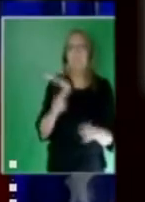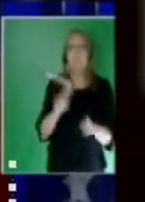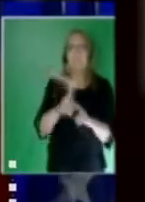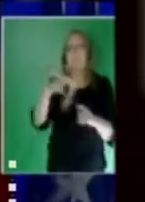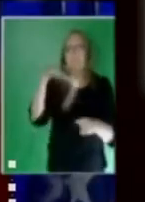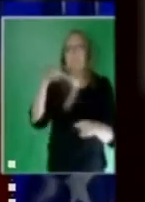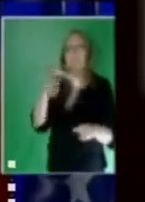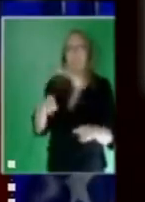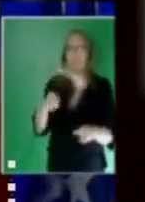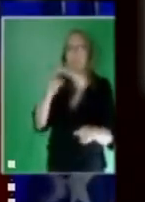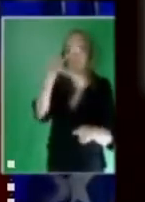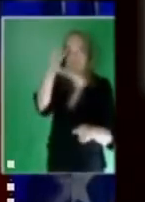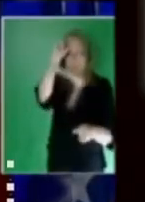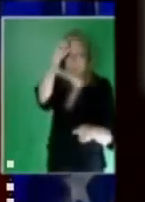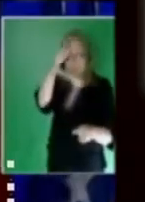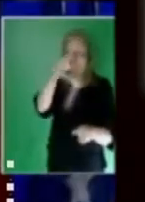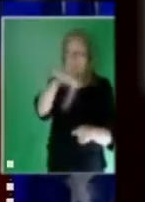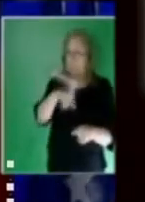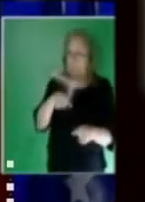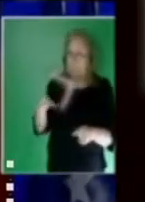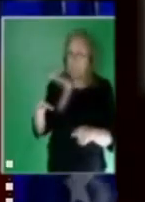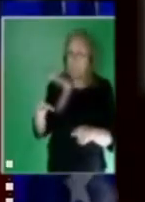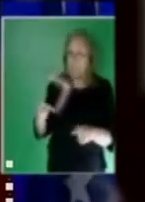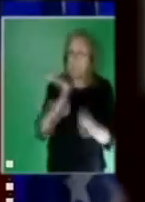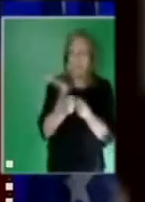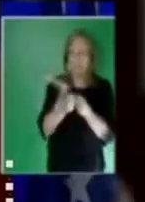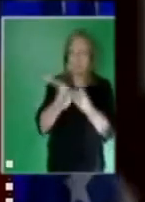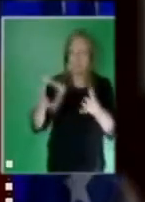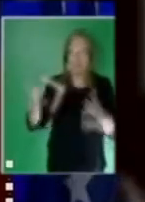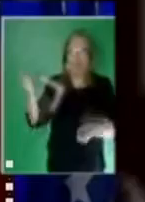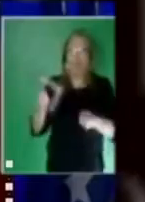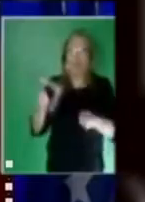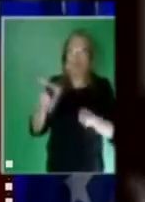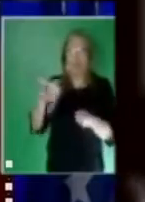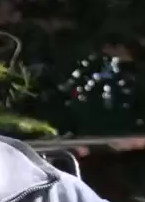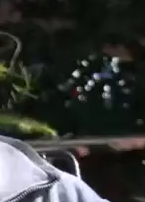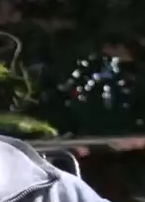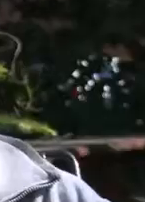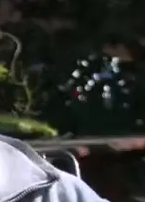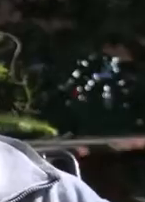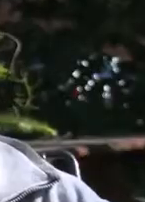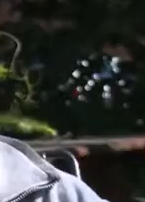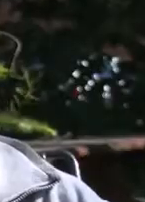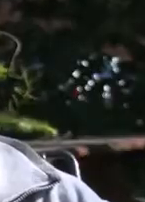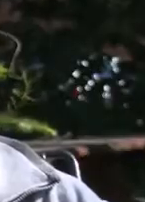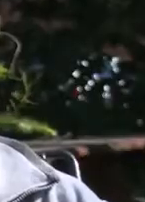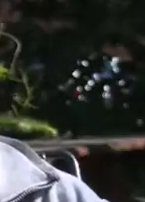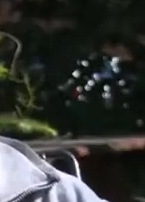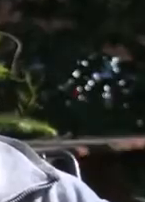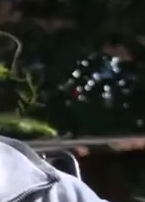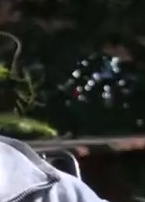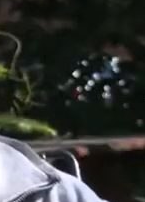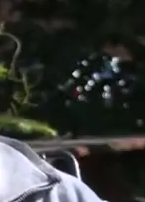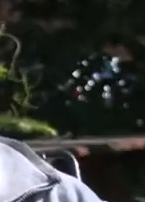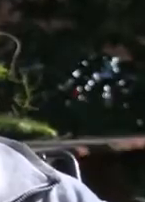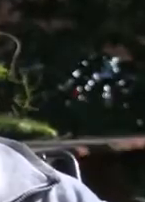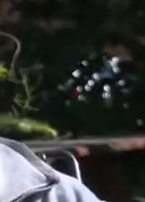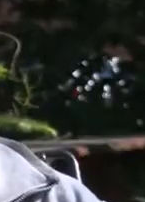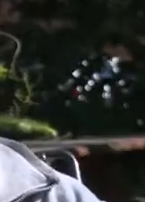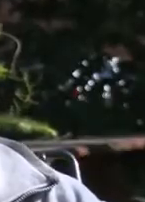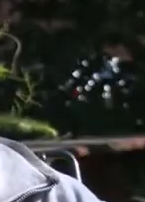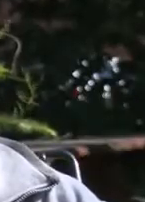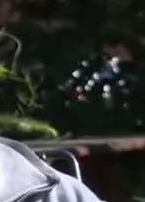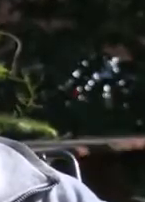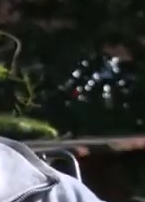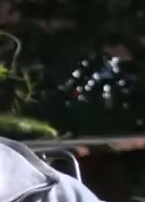¿Cuánto oxígeno nos quedaría para poder respirar? Soy sincero, digo lo que pienso. ¿Y por